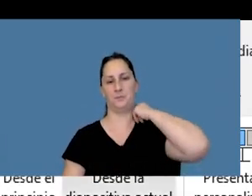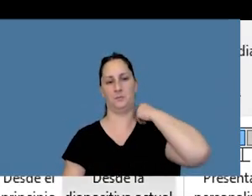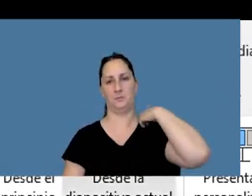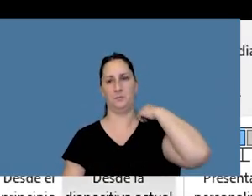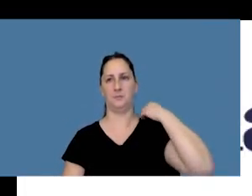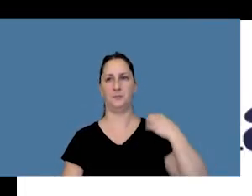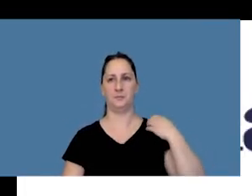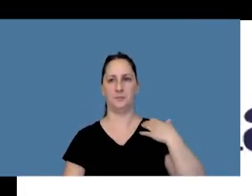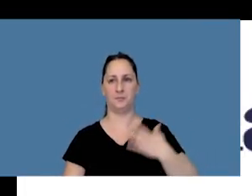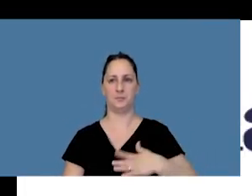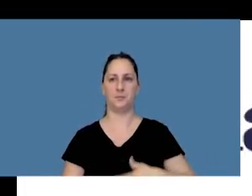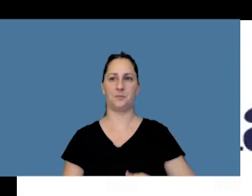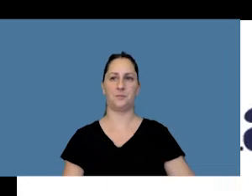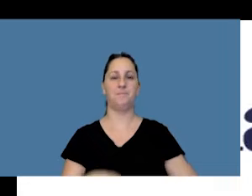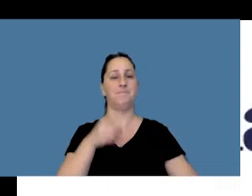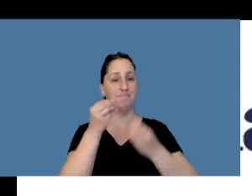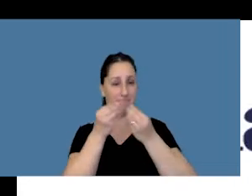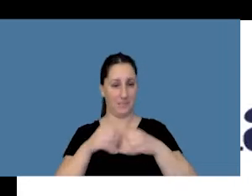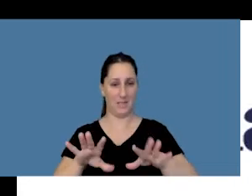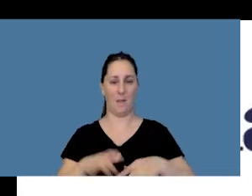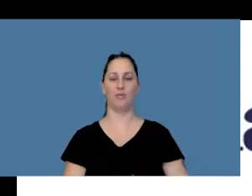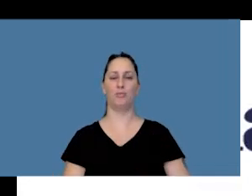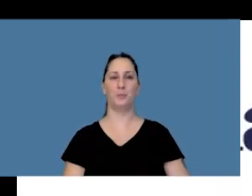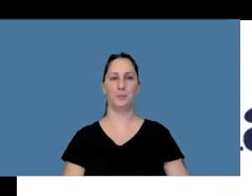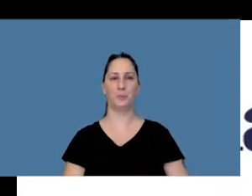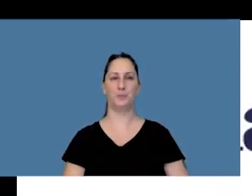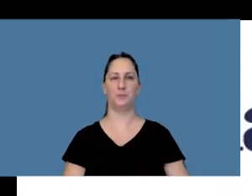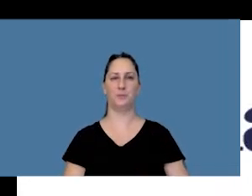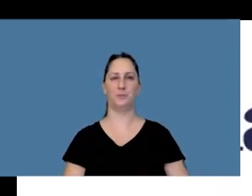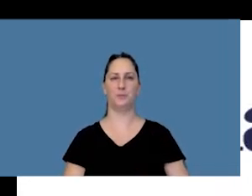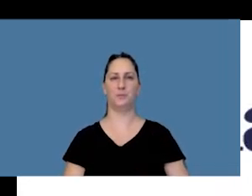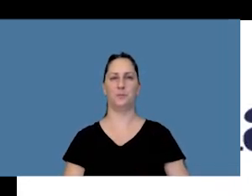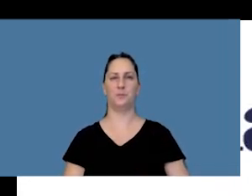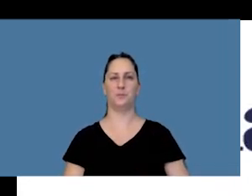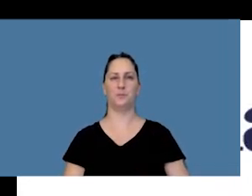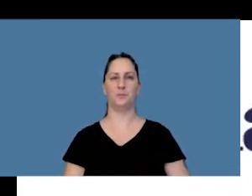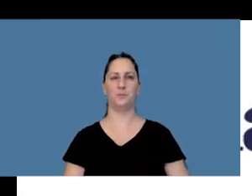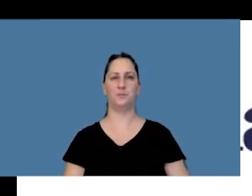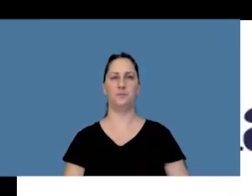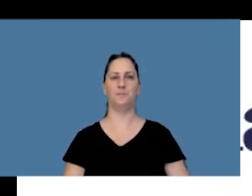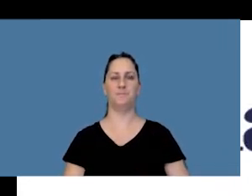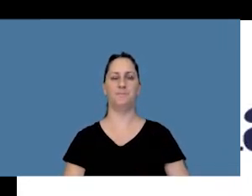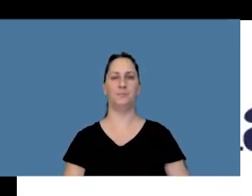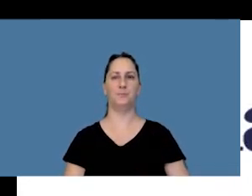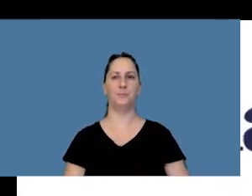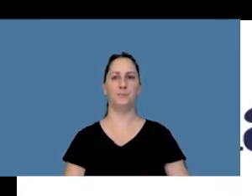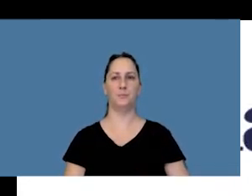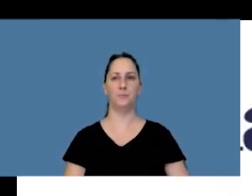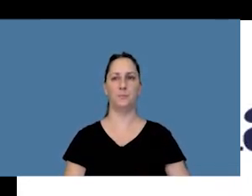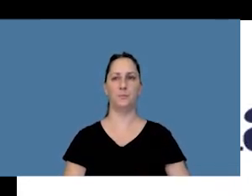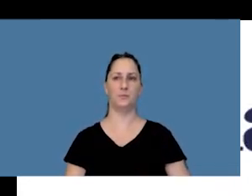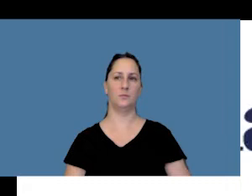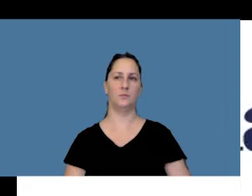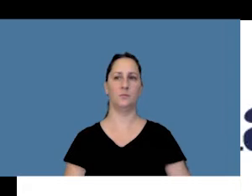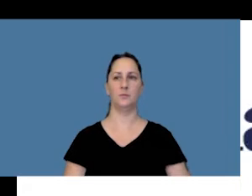vamos a iniciar. Bien, estamos entonces, como les decía, en